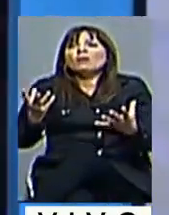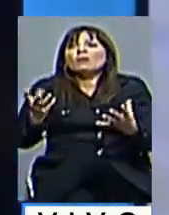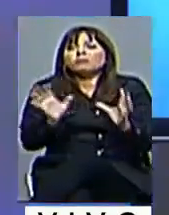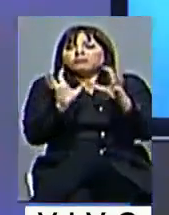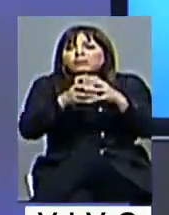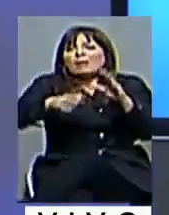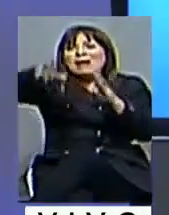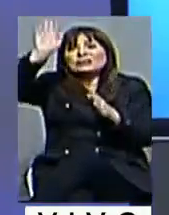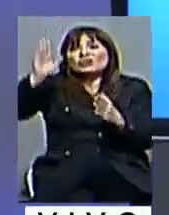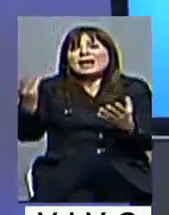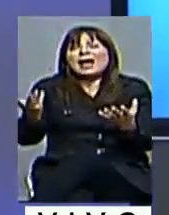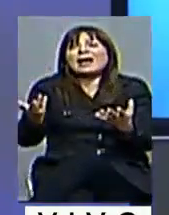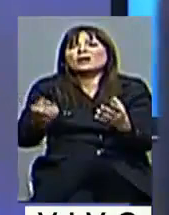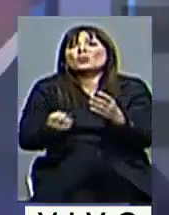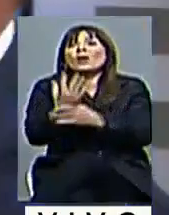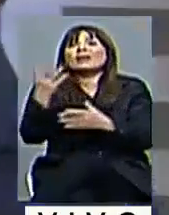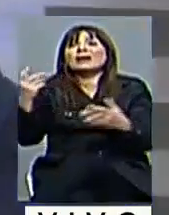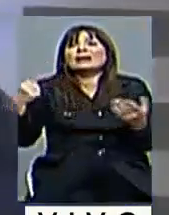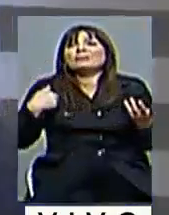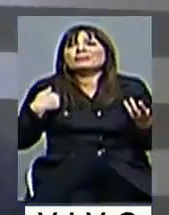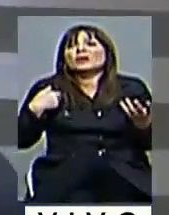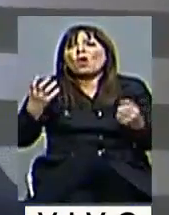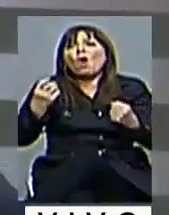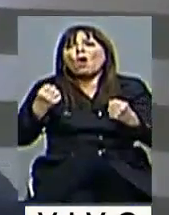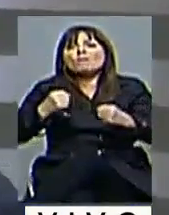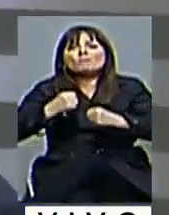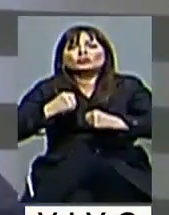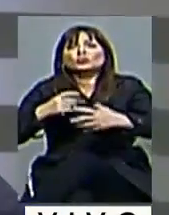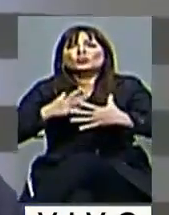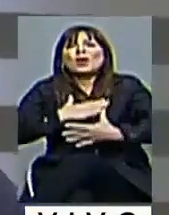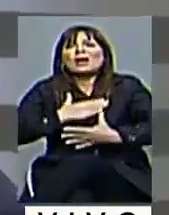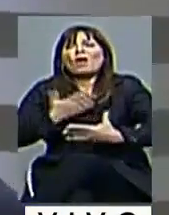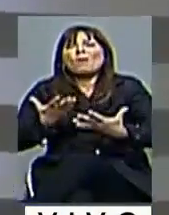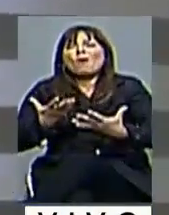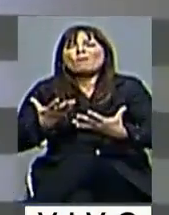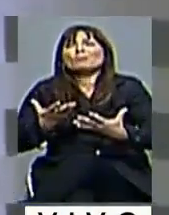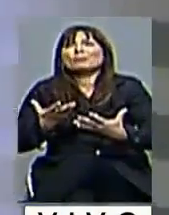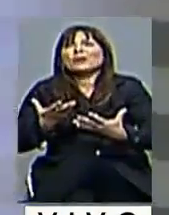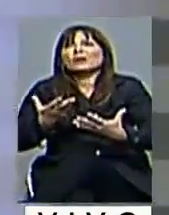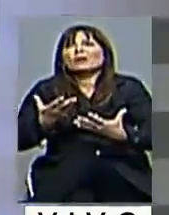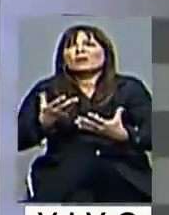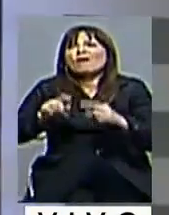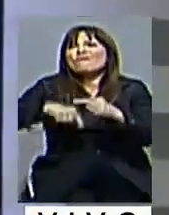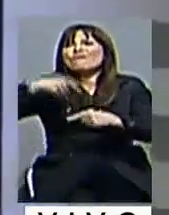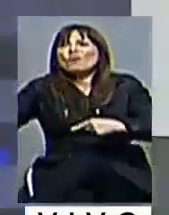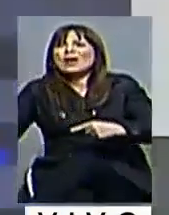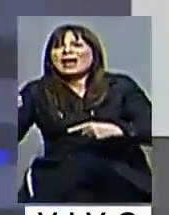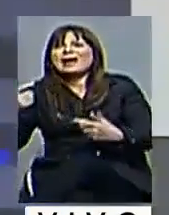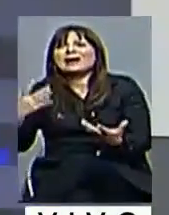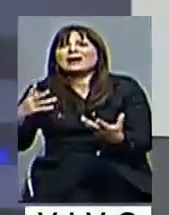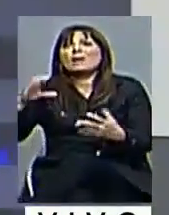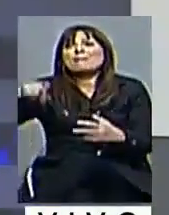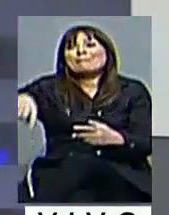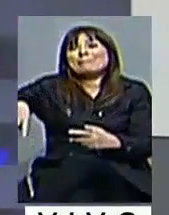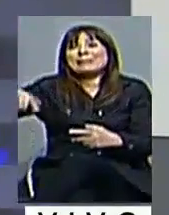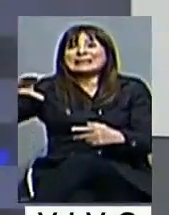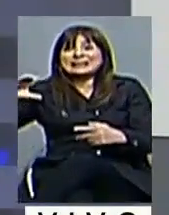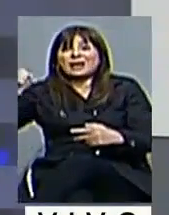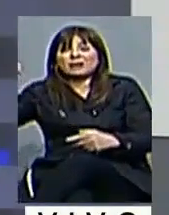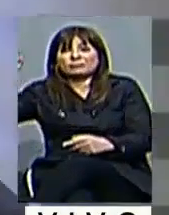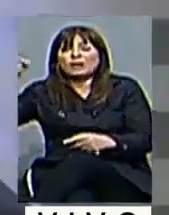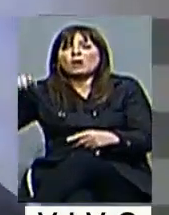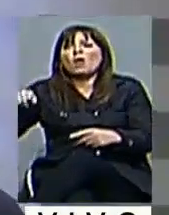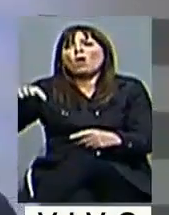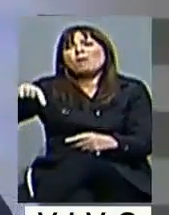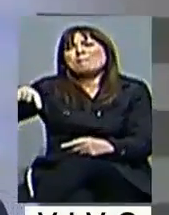mayoría, como se llame, con un deseo, con una postura de que cualquier cosa fuera el Partido Comunista, un PPD